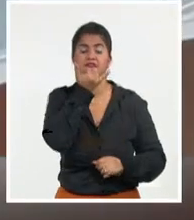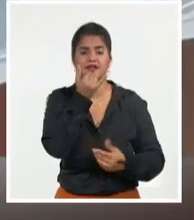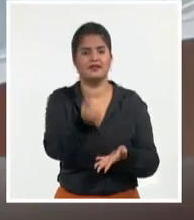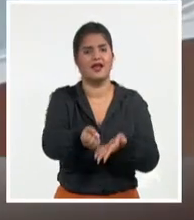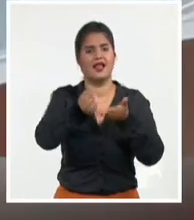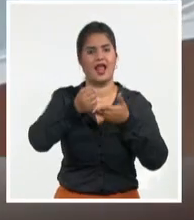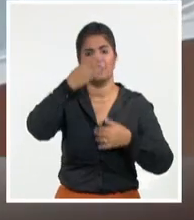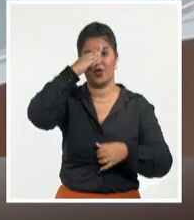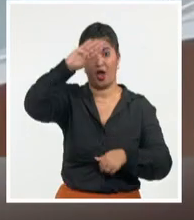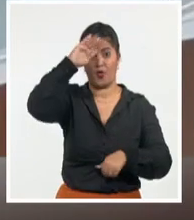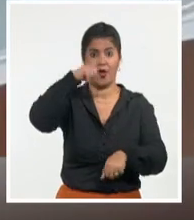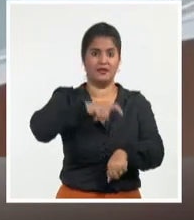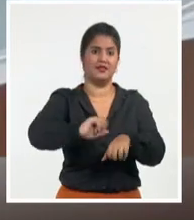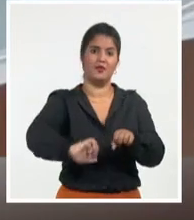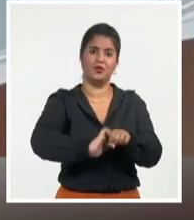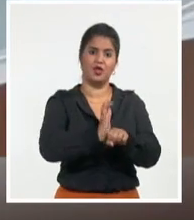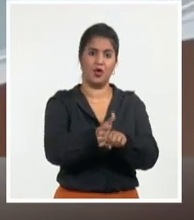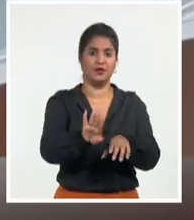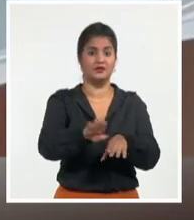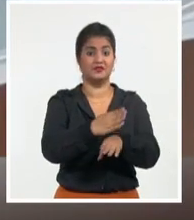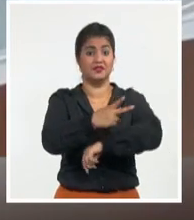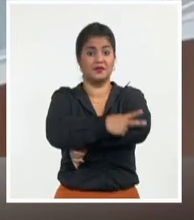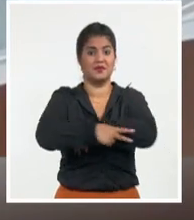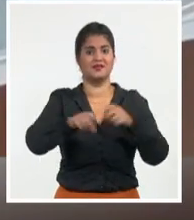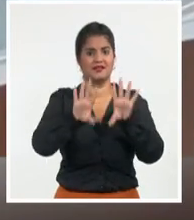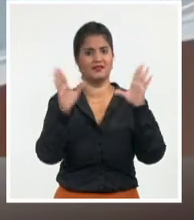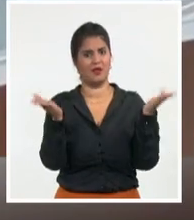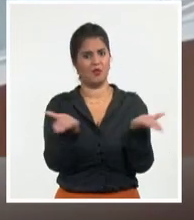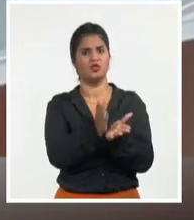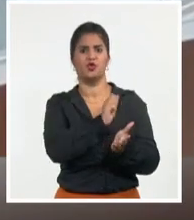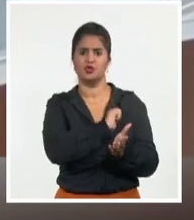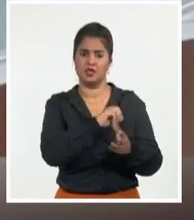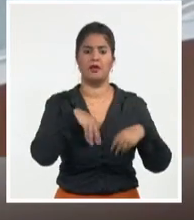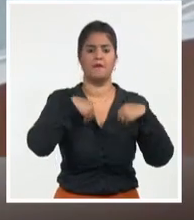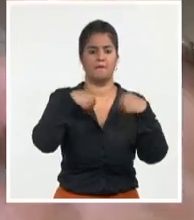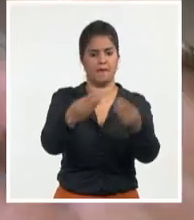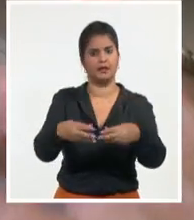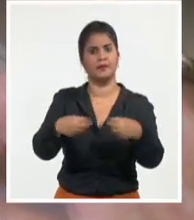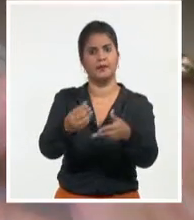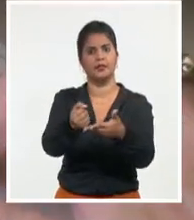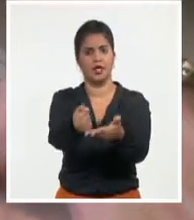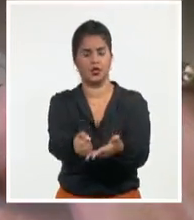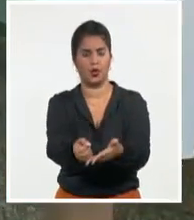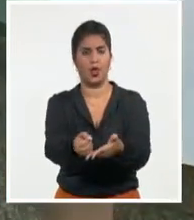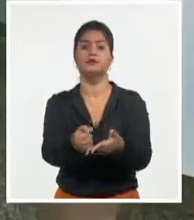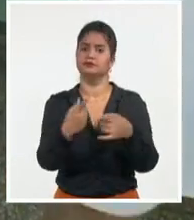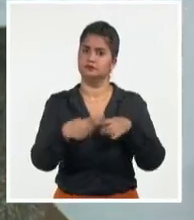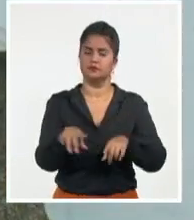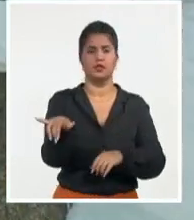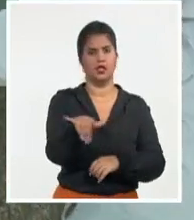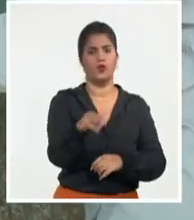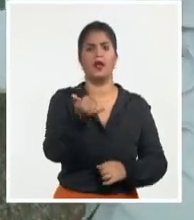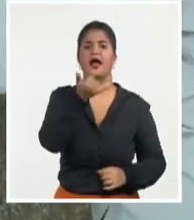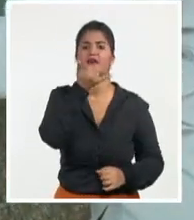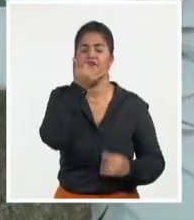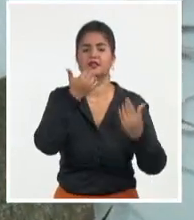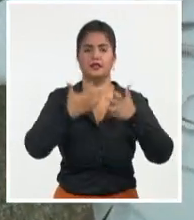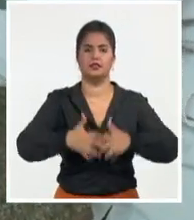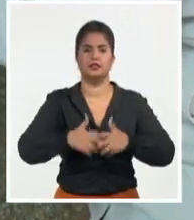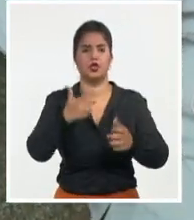Cuba para enfrentar la pandemia, sino que también intentó entorpecer el desarrollo de nuestras vacunas, así como el acceso